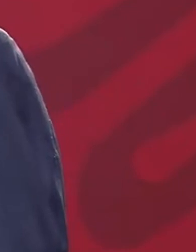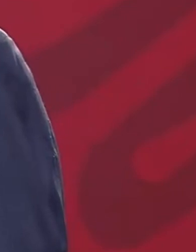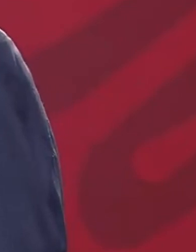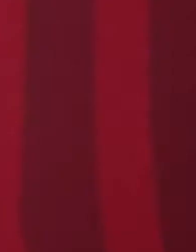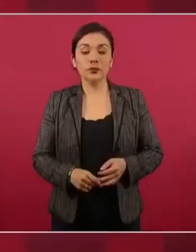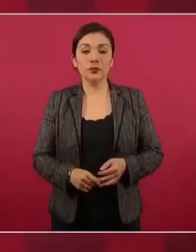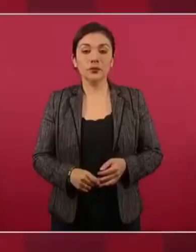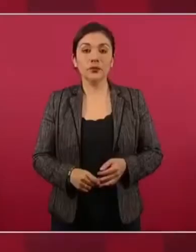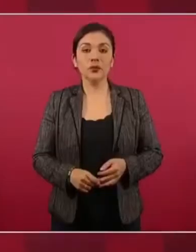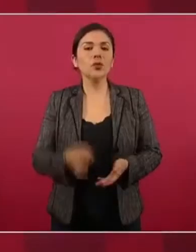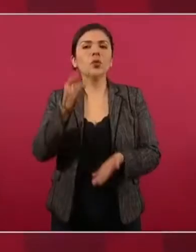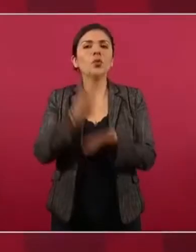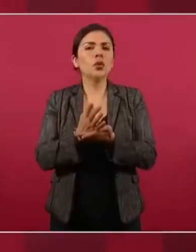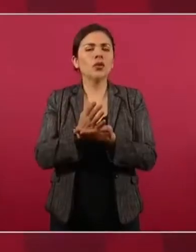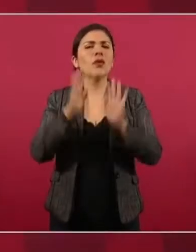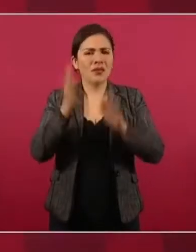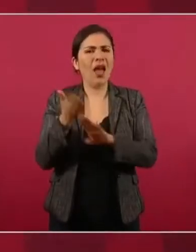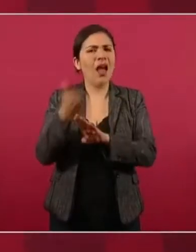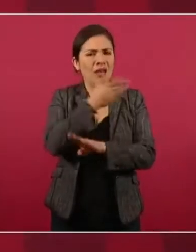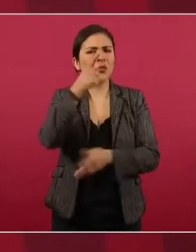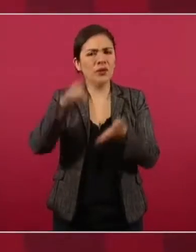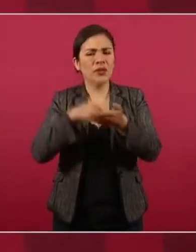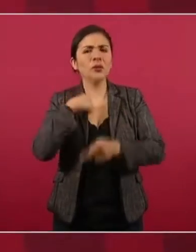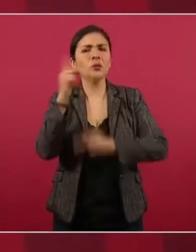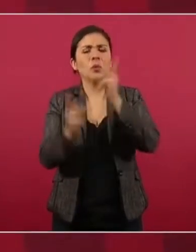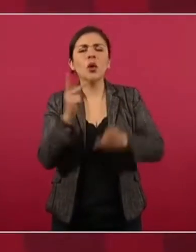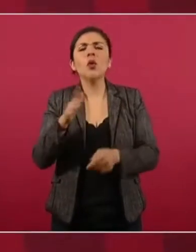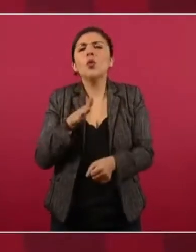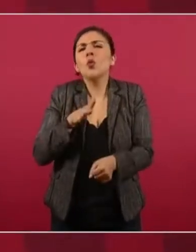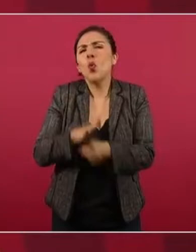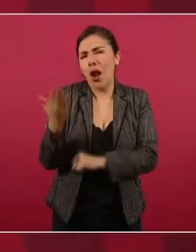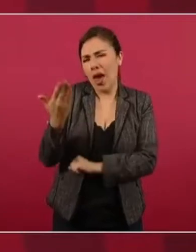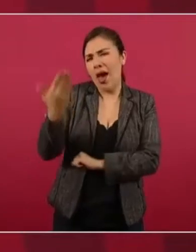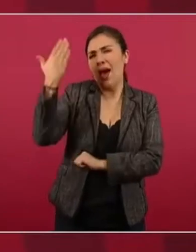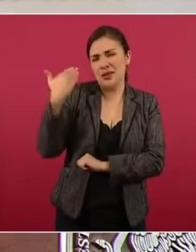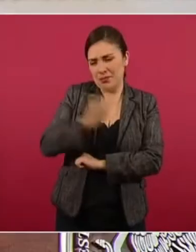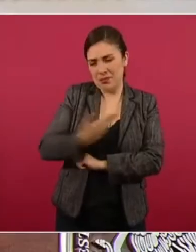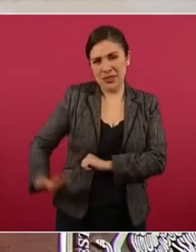Bastaría solo preguntar, ya lo hice una vez, ¿qué presidente de México